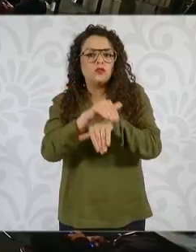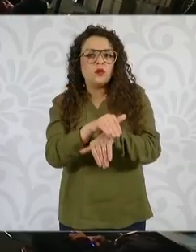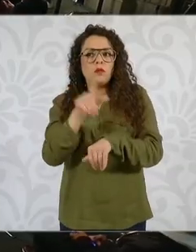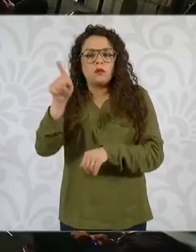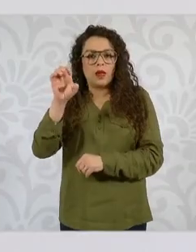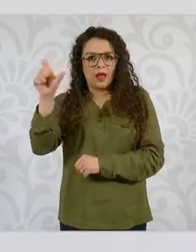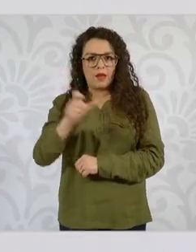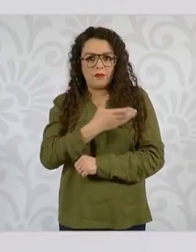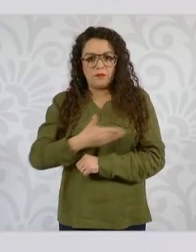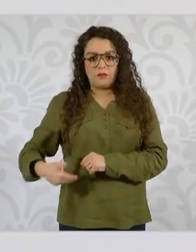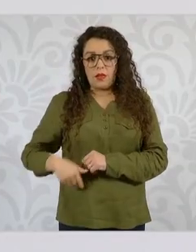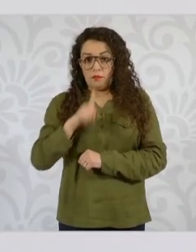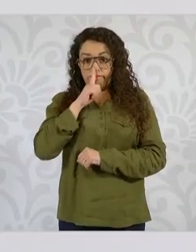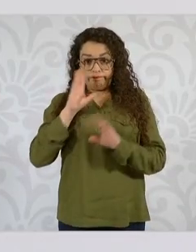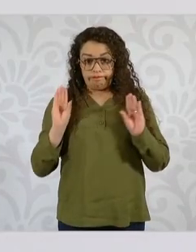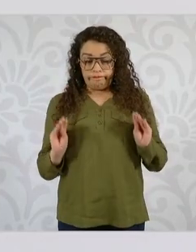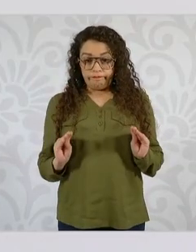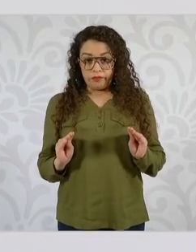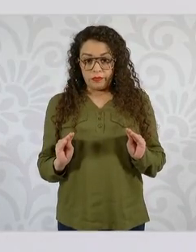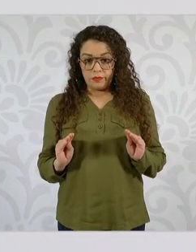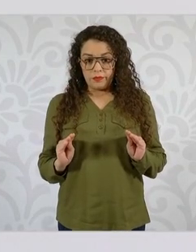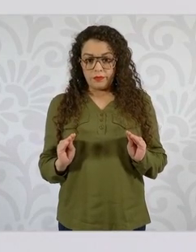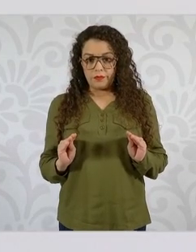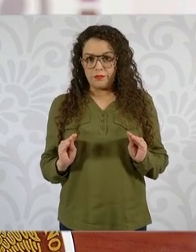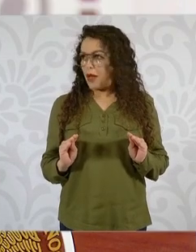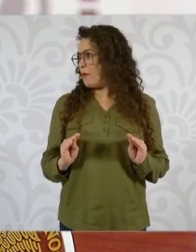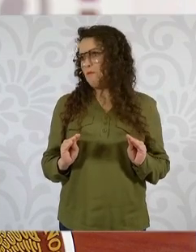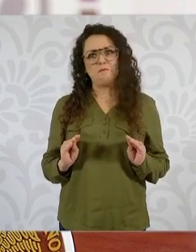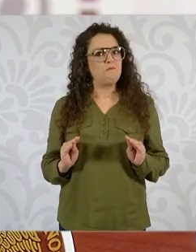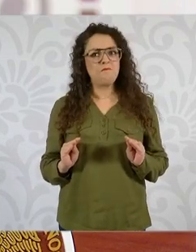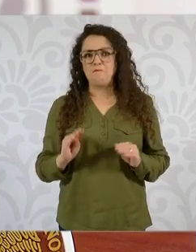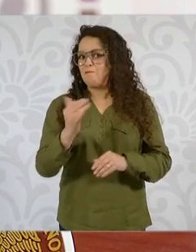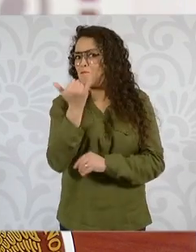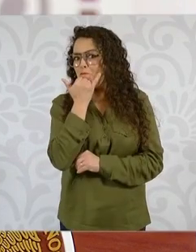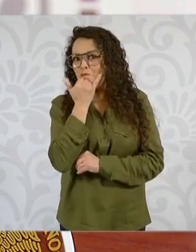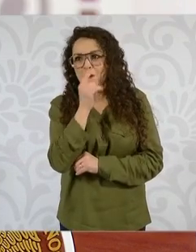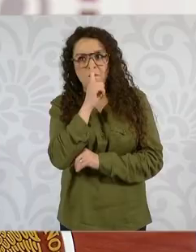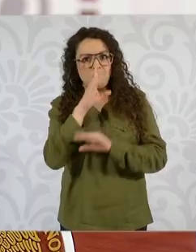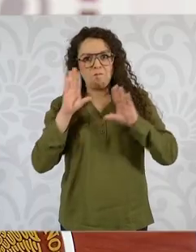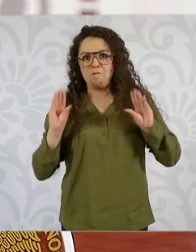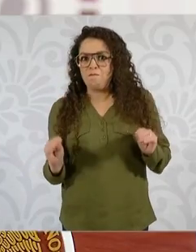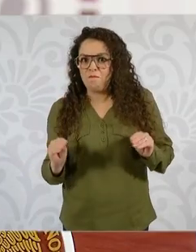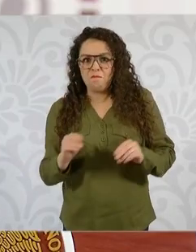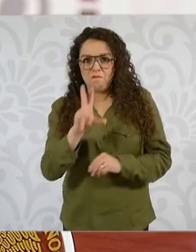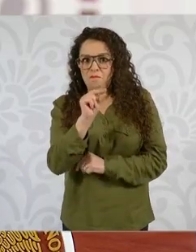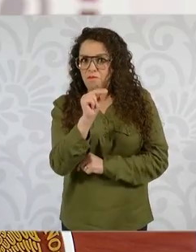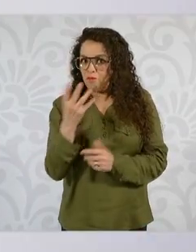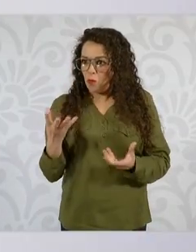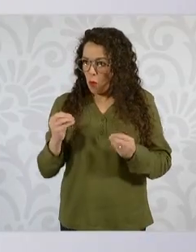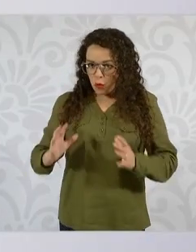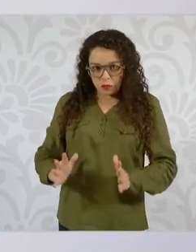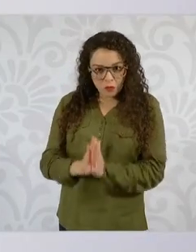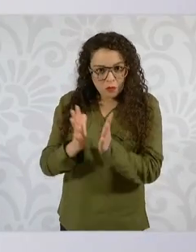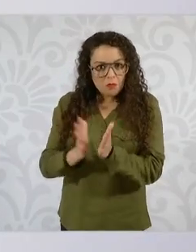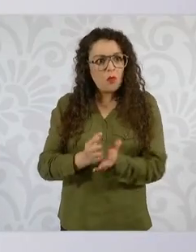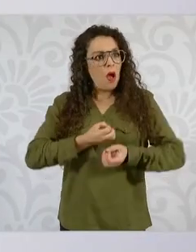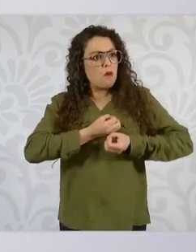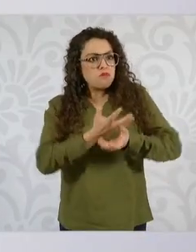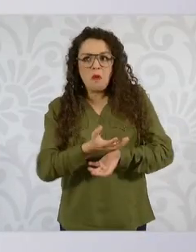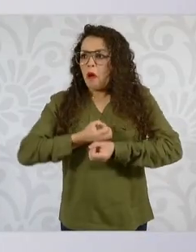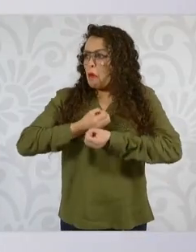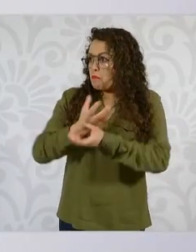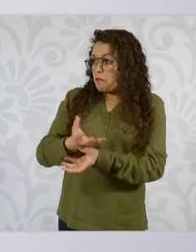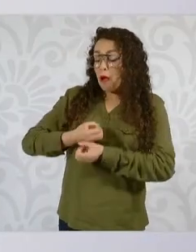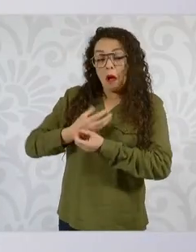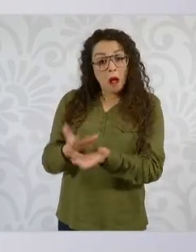estuvo en silencio ha estado muy comunicativo Bueno en silencio actual no no estaba muy comunicativo